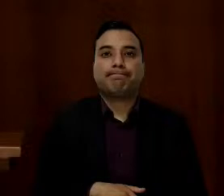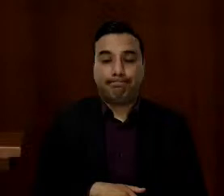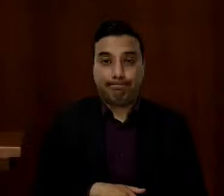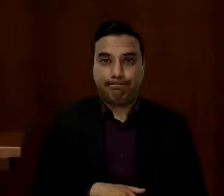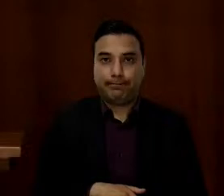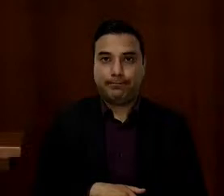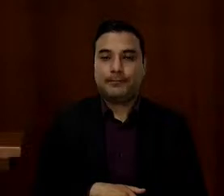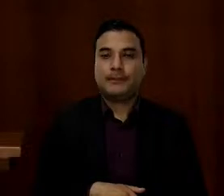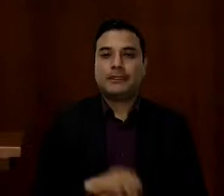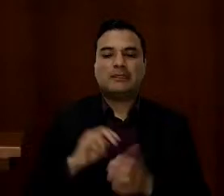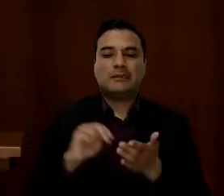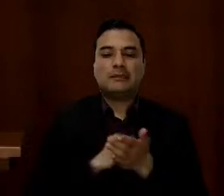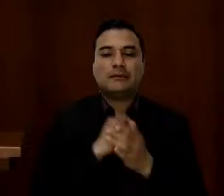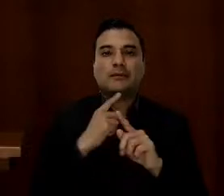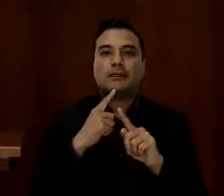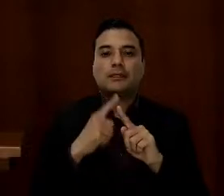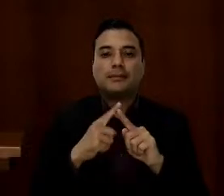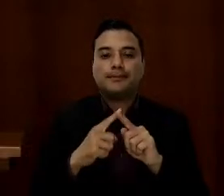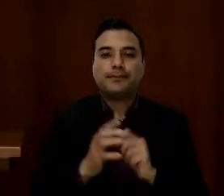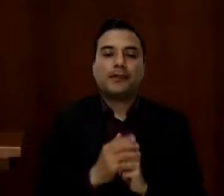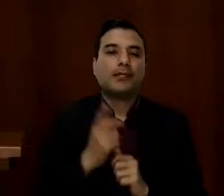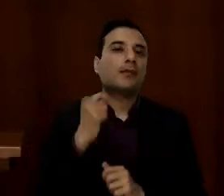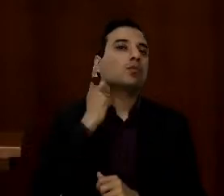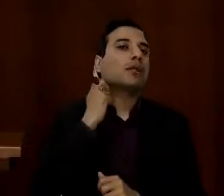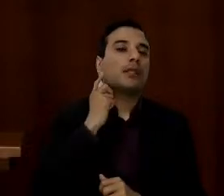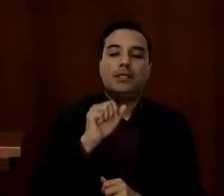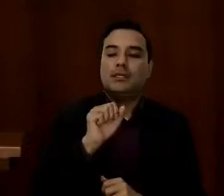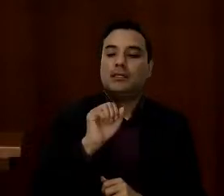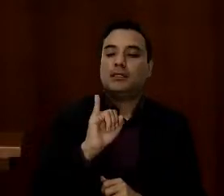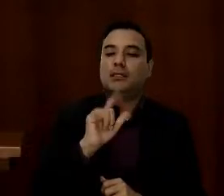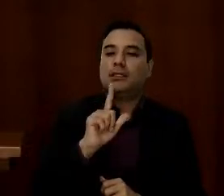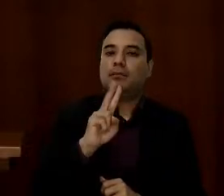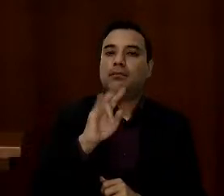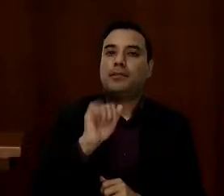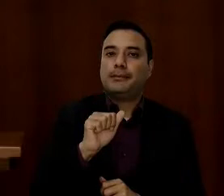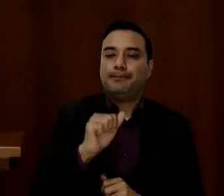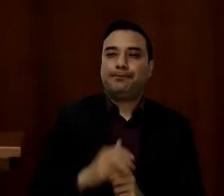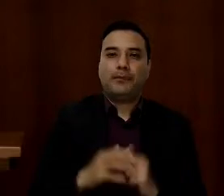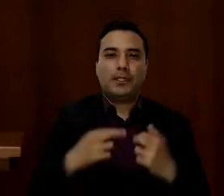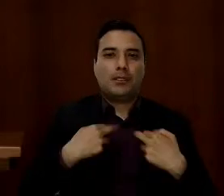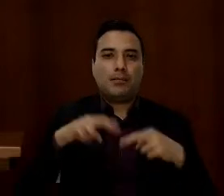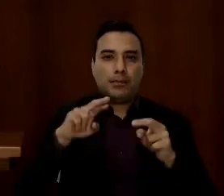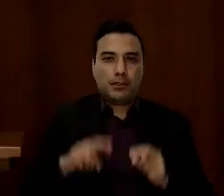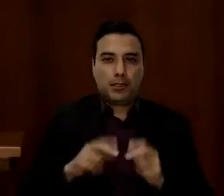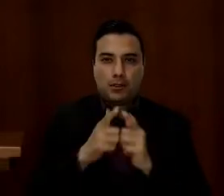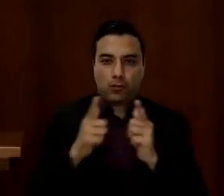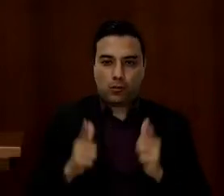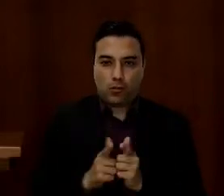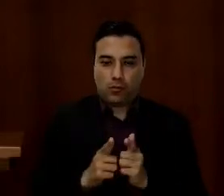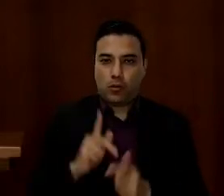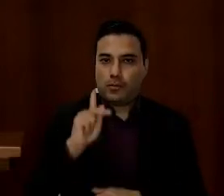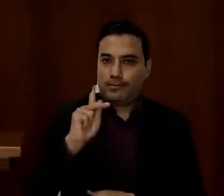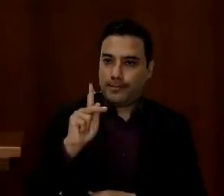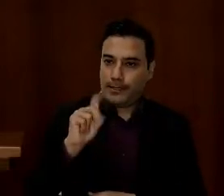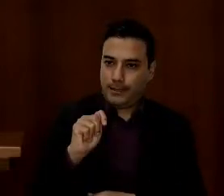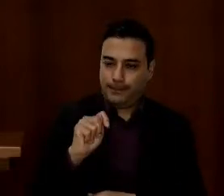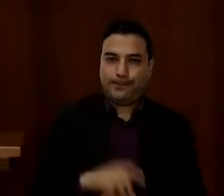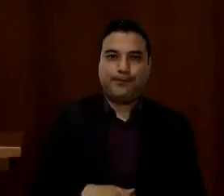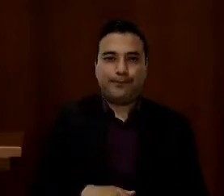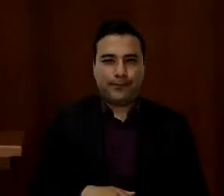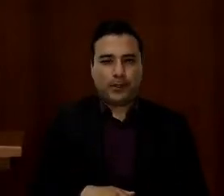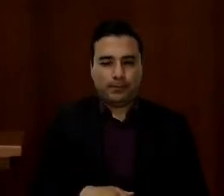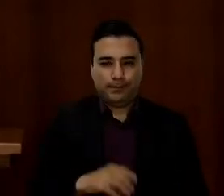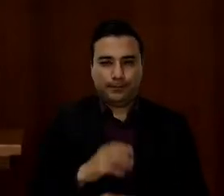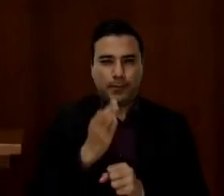suscribe, diputada Silvia Barberena Maldonado, a nombre del Grupo Parlamentario del Partido del Trabajo,